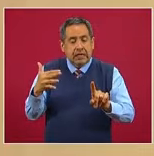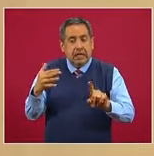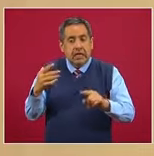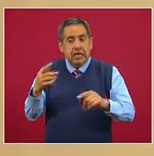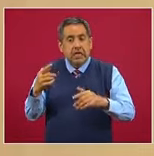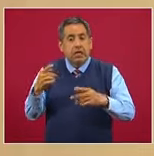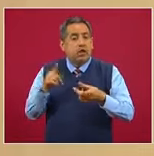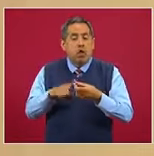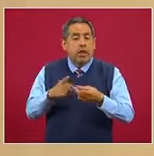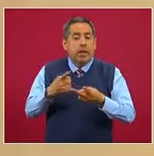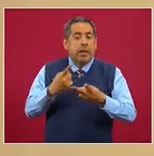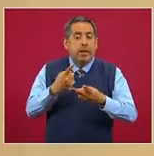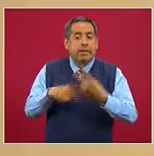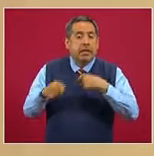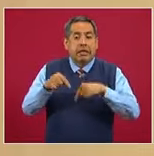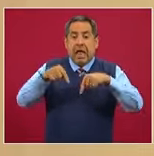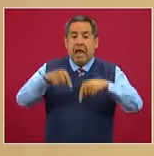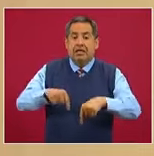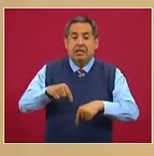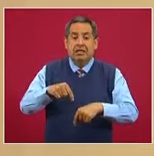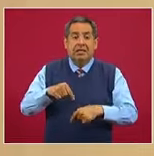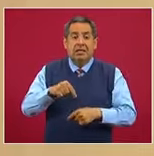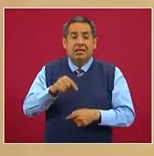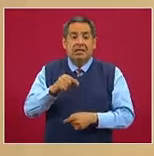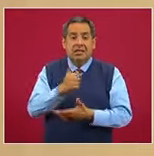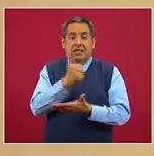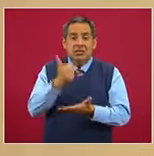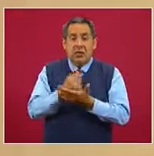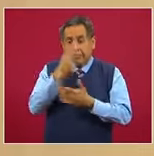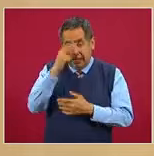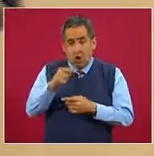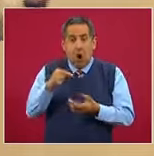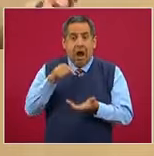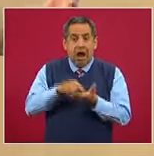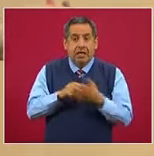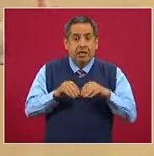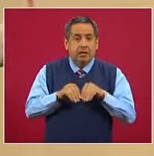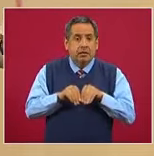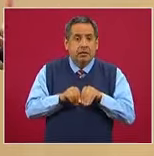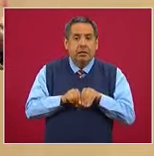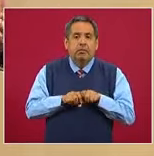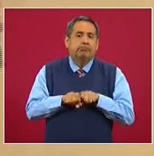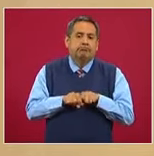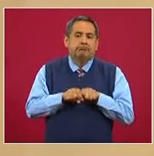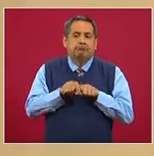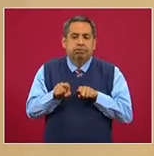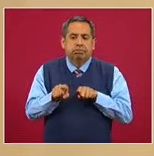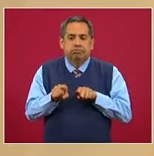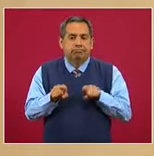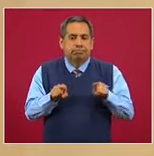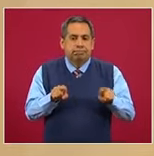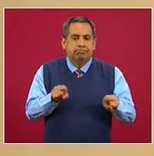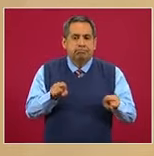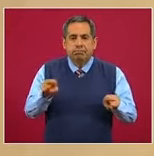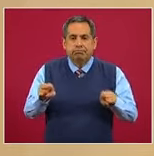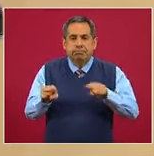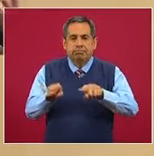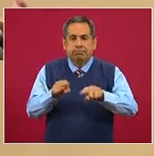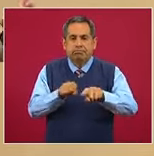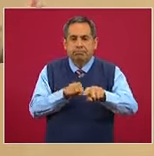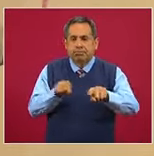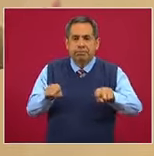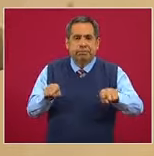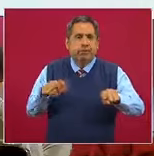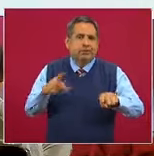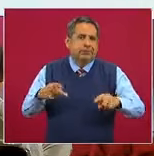ingresaron inicialmente al Distrito Federal, a Ciudad de México, y de ahí se fueron algunos a sus lugares de origen. Entraron vía aeropuerto y se fueron a sus lugares de